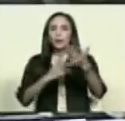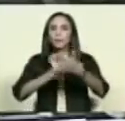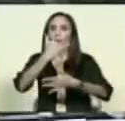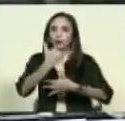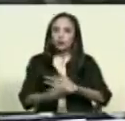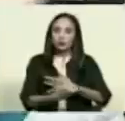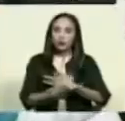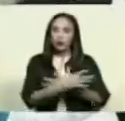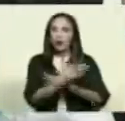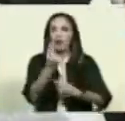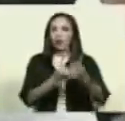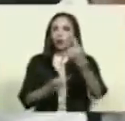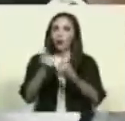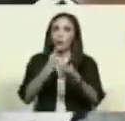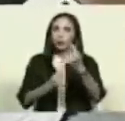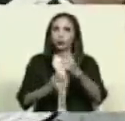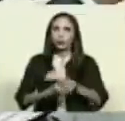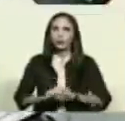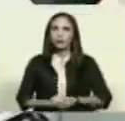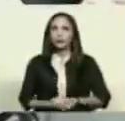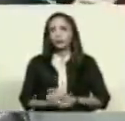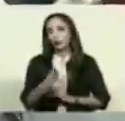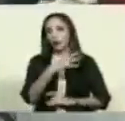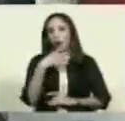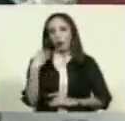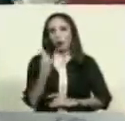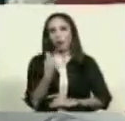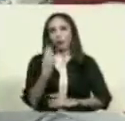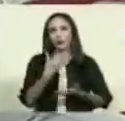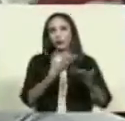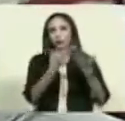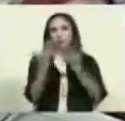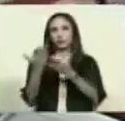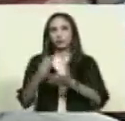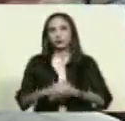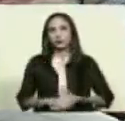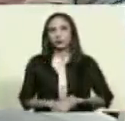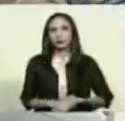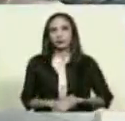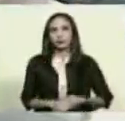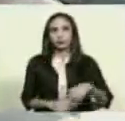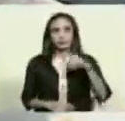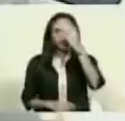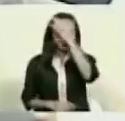de 50.000 nuevos compañeros.